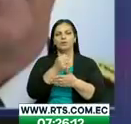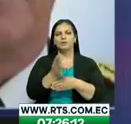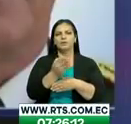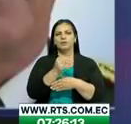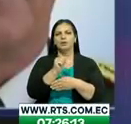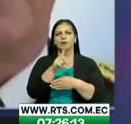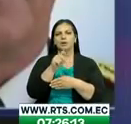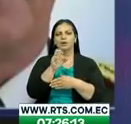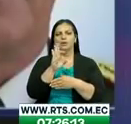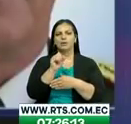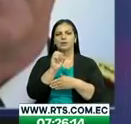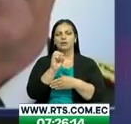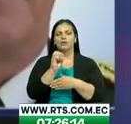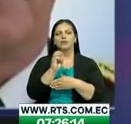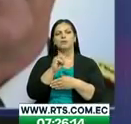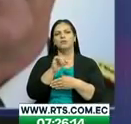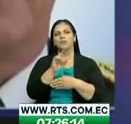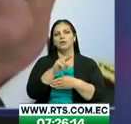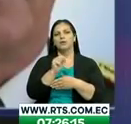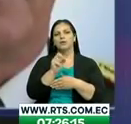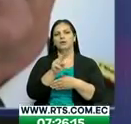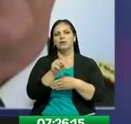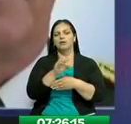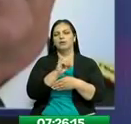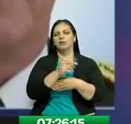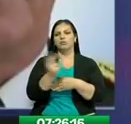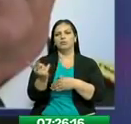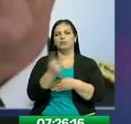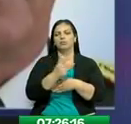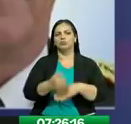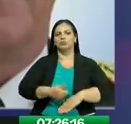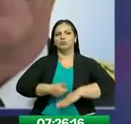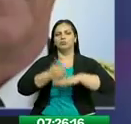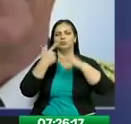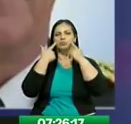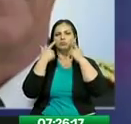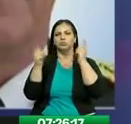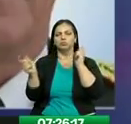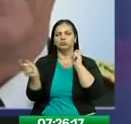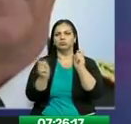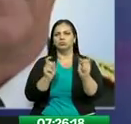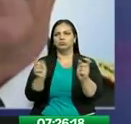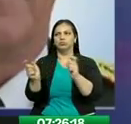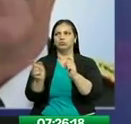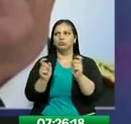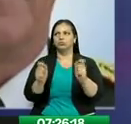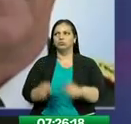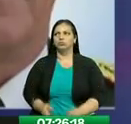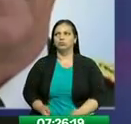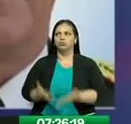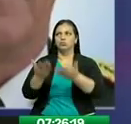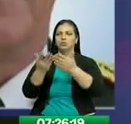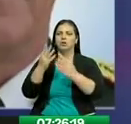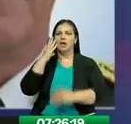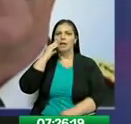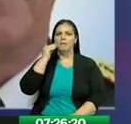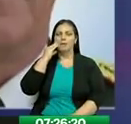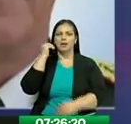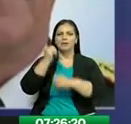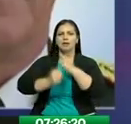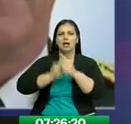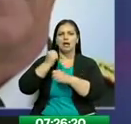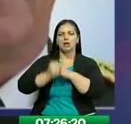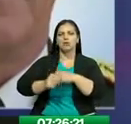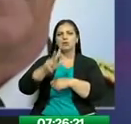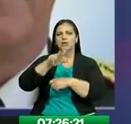El nuevo jefe del Comando Conjunto, general Luis Lara, es un oficial de las Fuerzas Especiales con 36 años de servicio y quien ascendió a